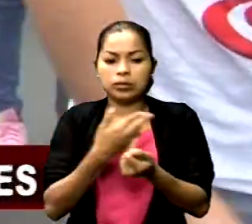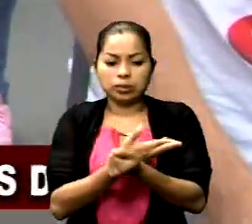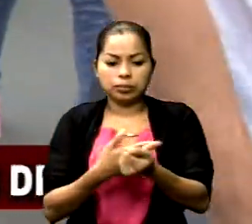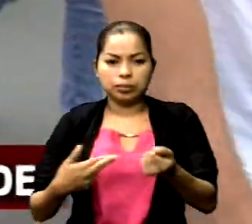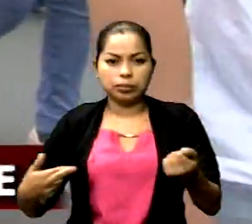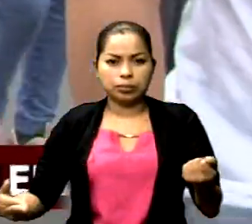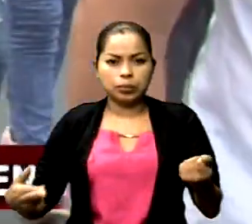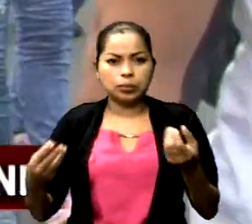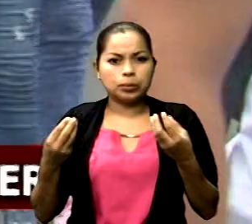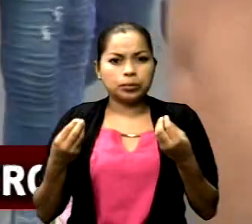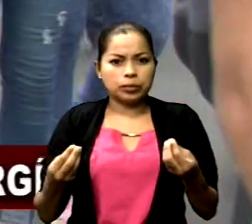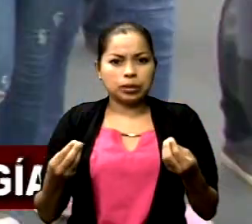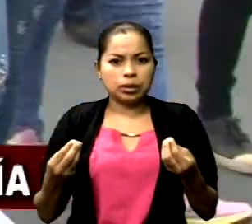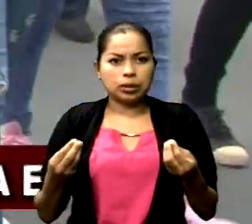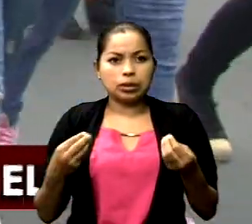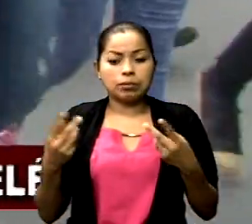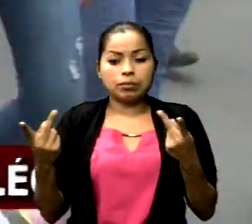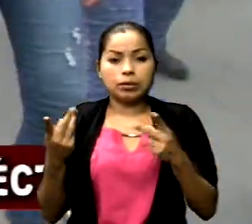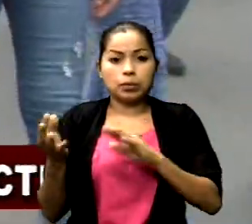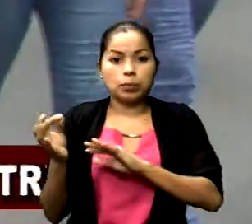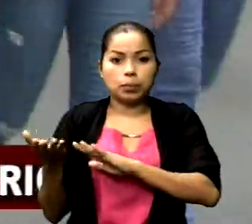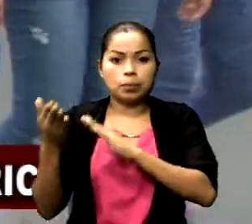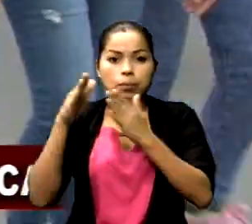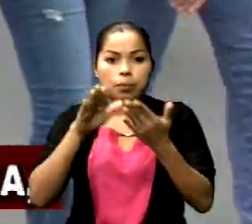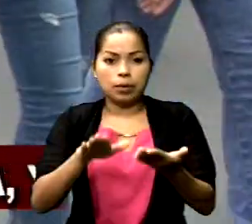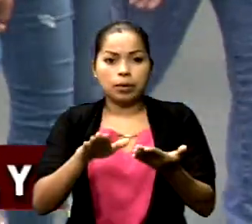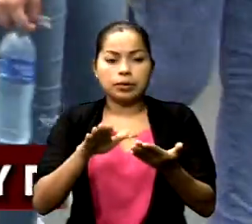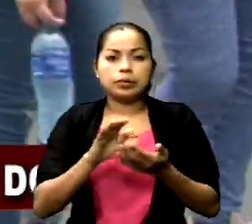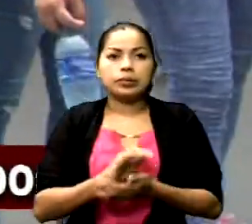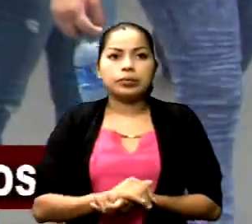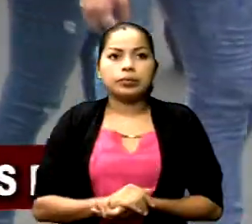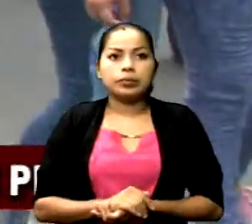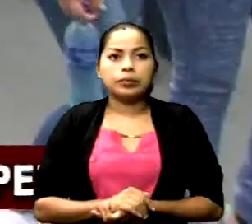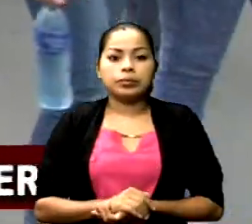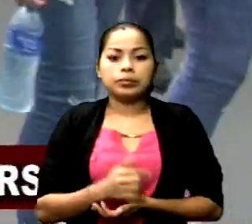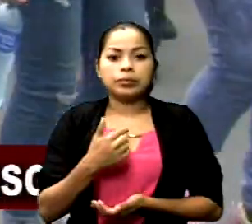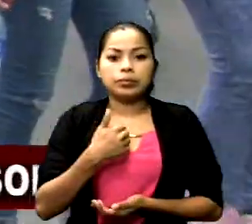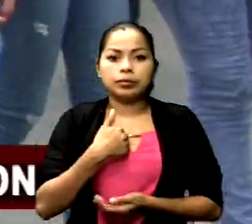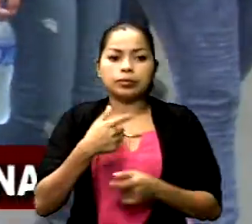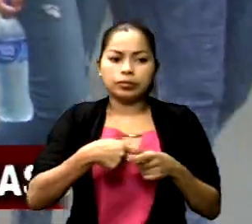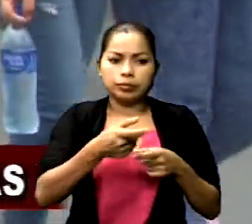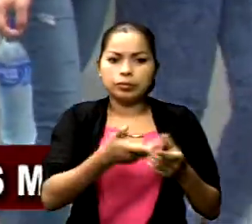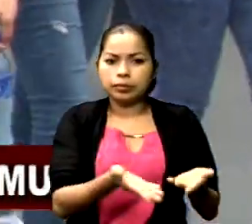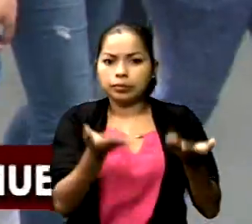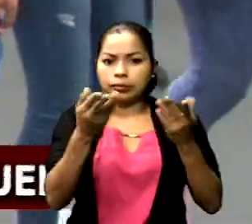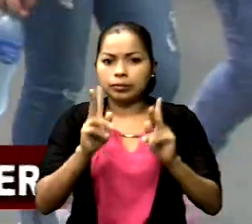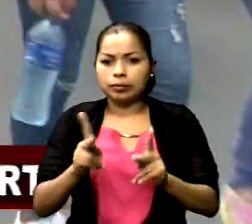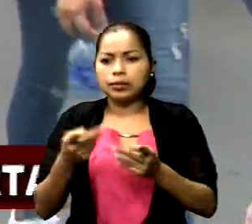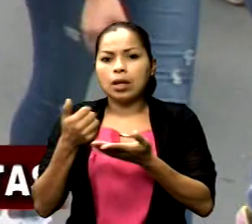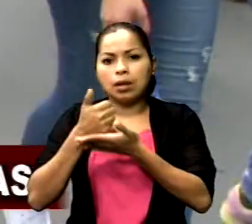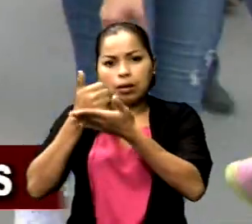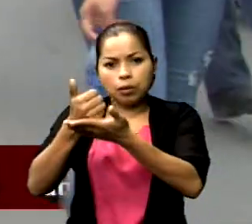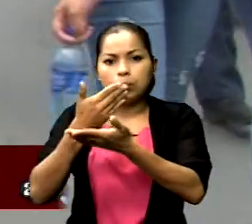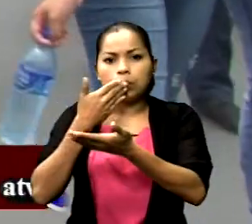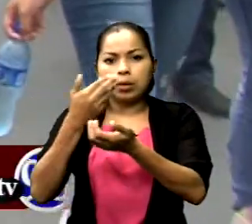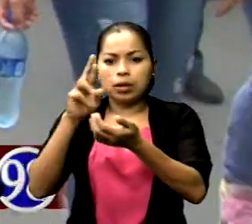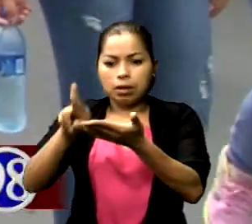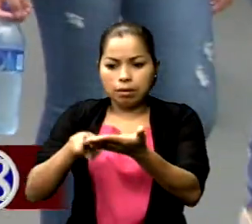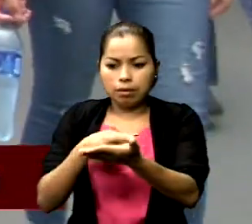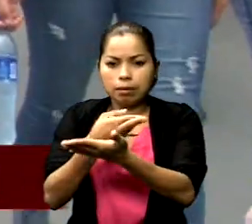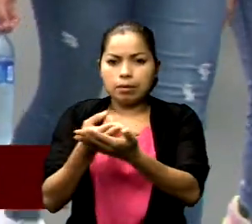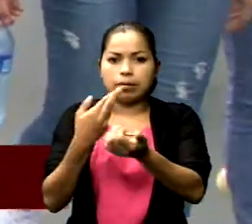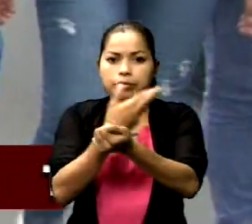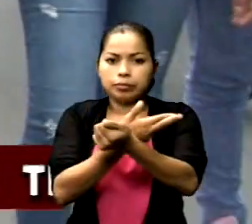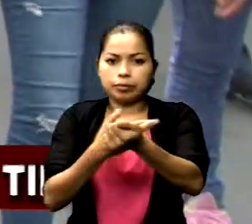sangre para sobrevivir. Entonces, yo invito a todos los nicaragüenses a que donen